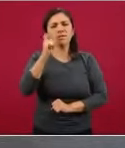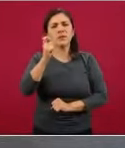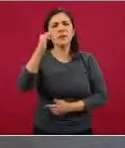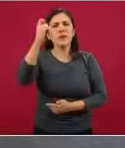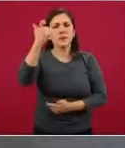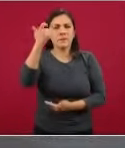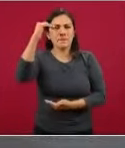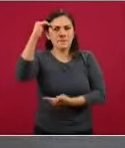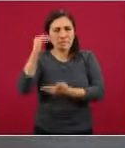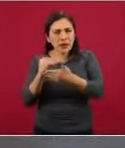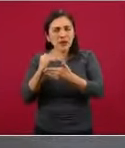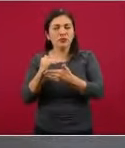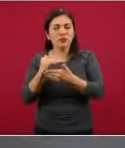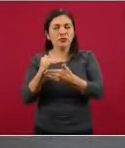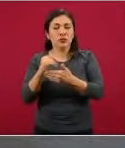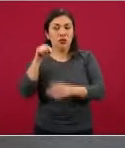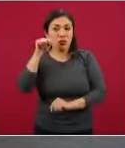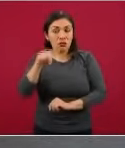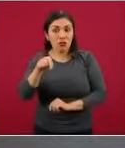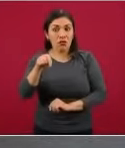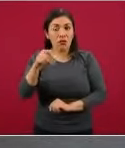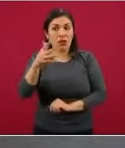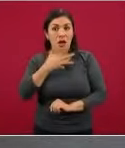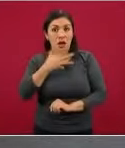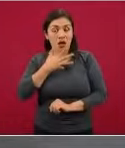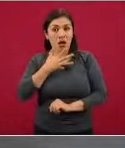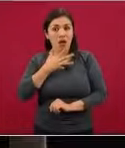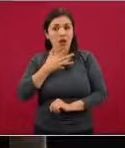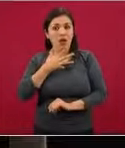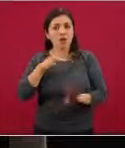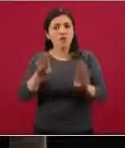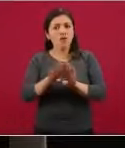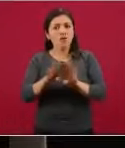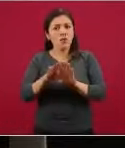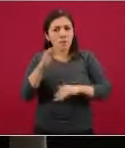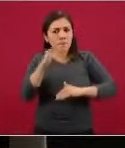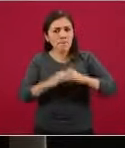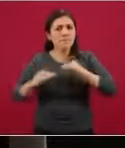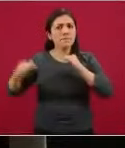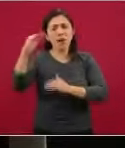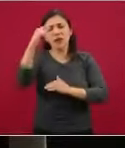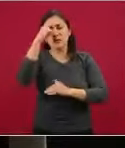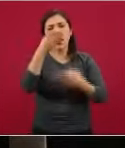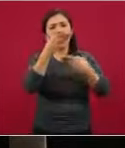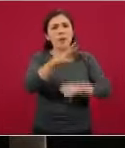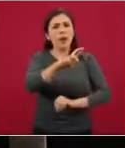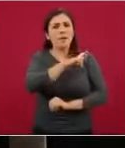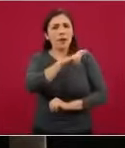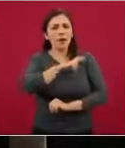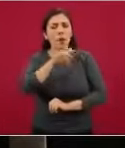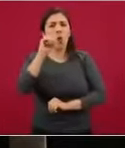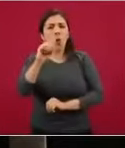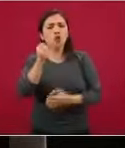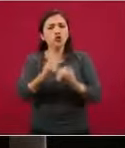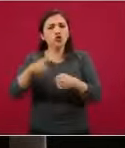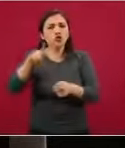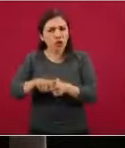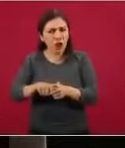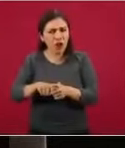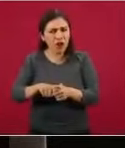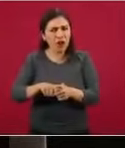reducción supera ahora sí que tal cual a cuestiones de tanto banca comercial como la banca social, y no